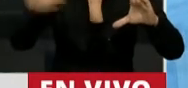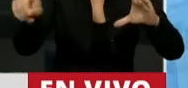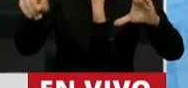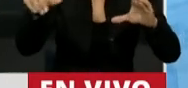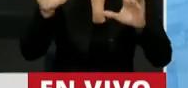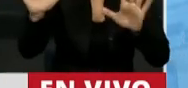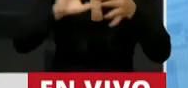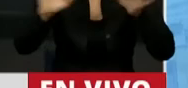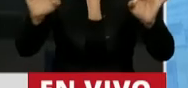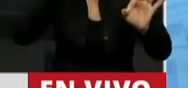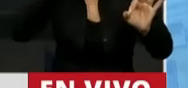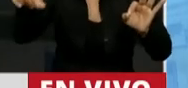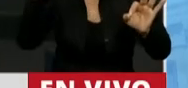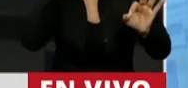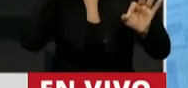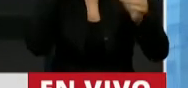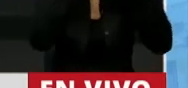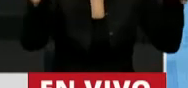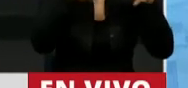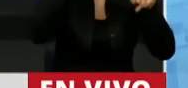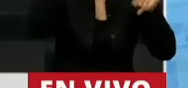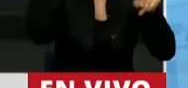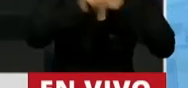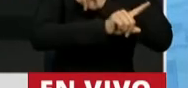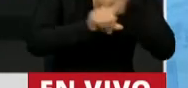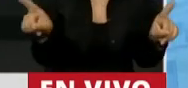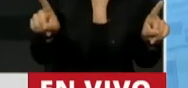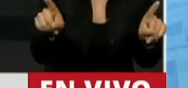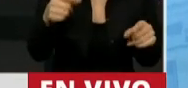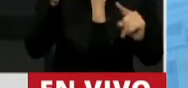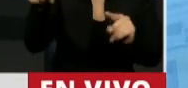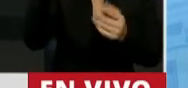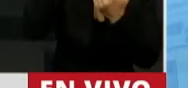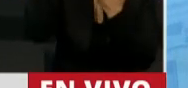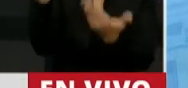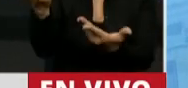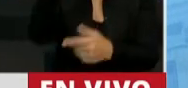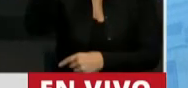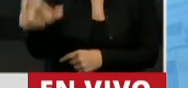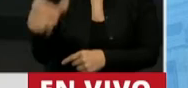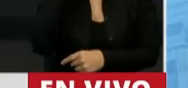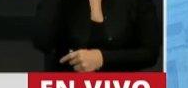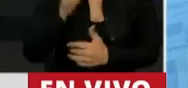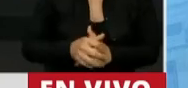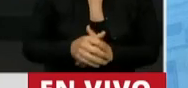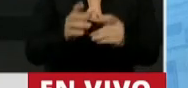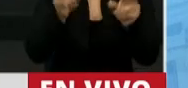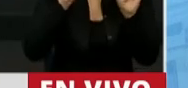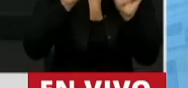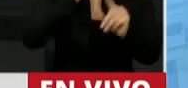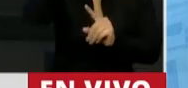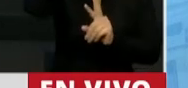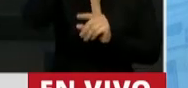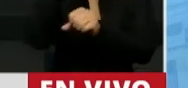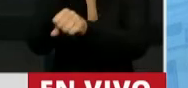fútbol. El himno tampoco. A ese Maradona le rindo homenaje. Que Dios lo tenga en su